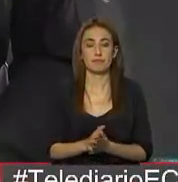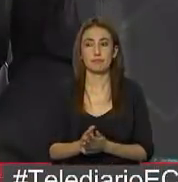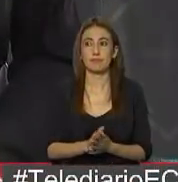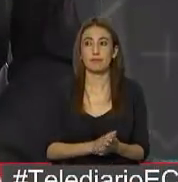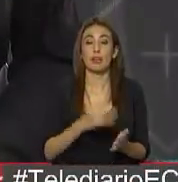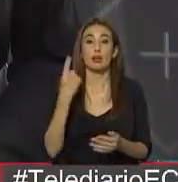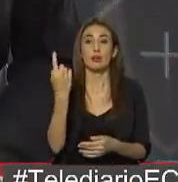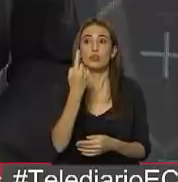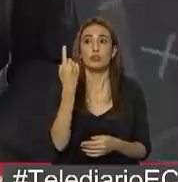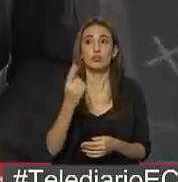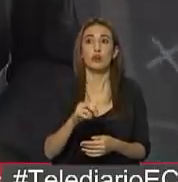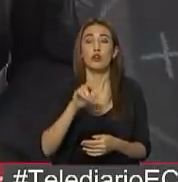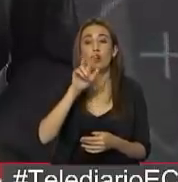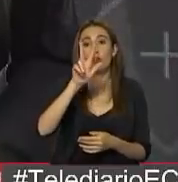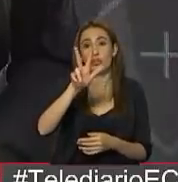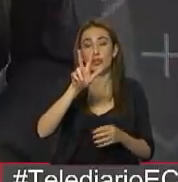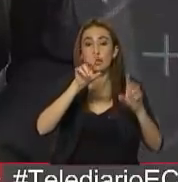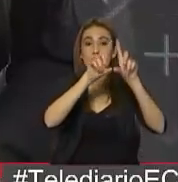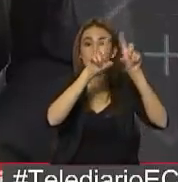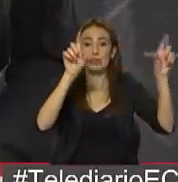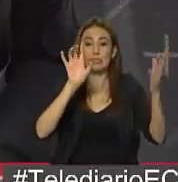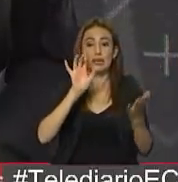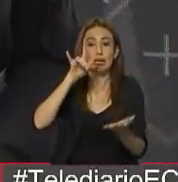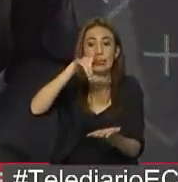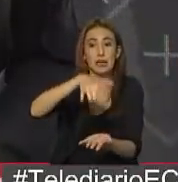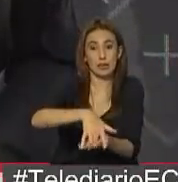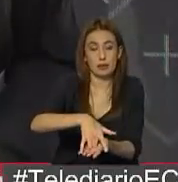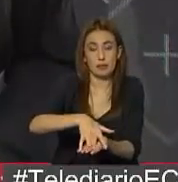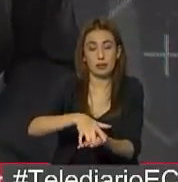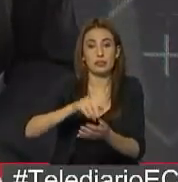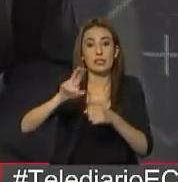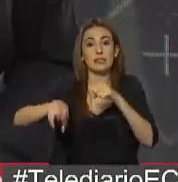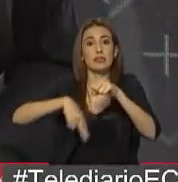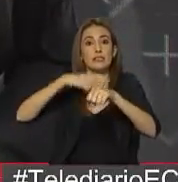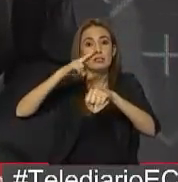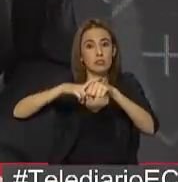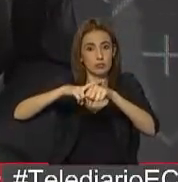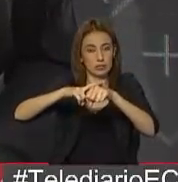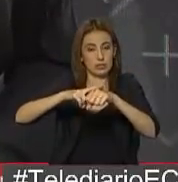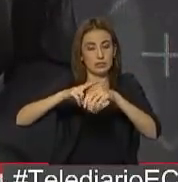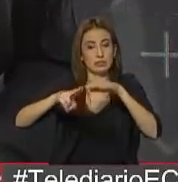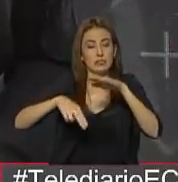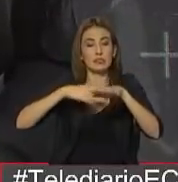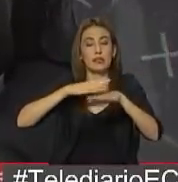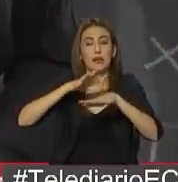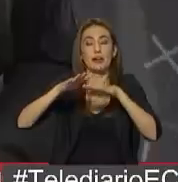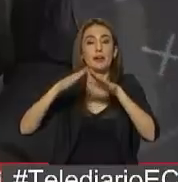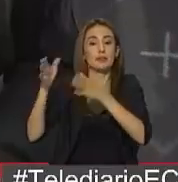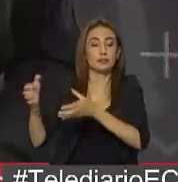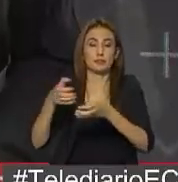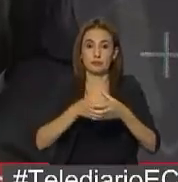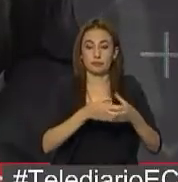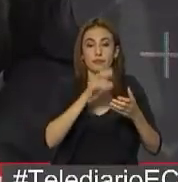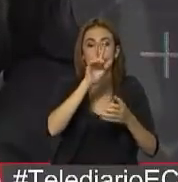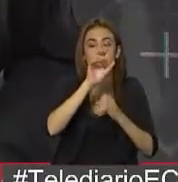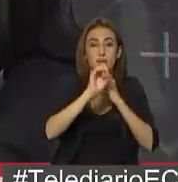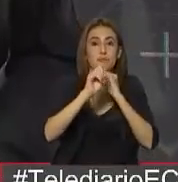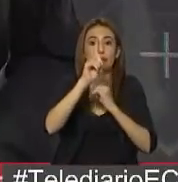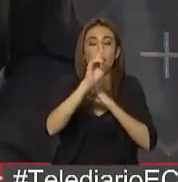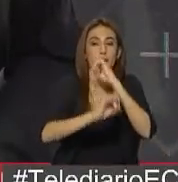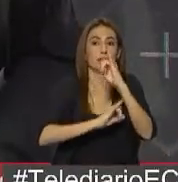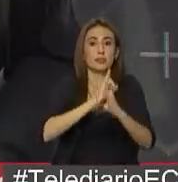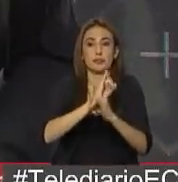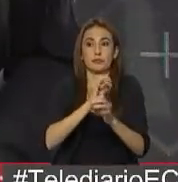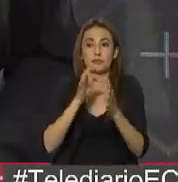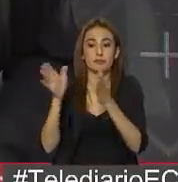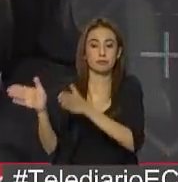Solo 3 aerolíneas nacionales y 2 extranjeras operan en el aeropuerto Mariscal Sucre de Quito tras la reactivación de operaciones que arrancó hoy. En